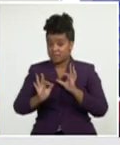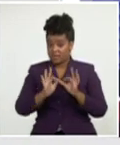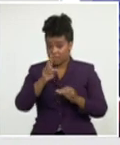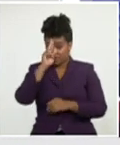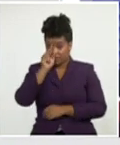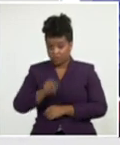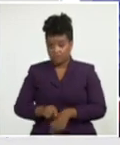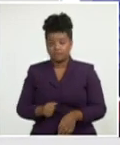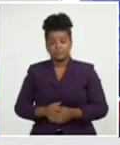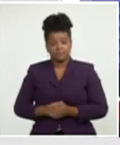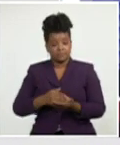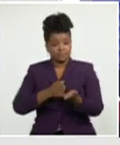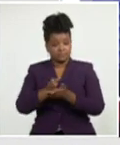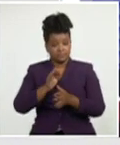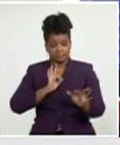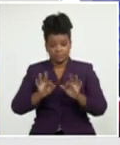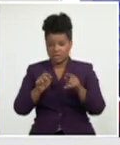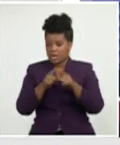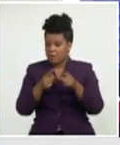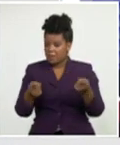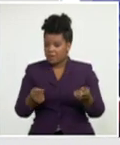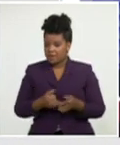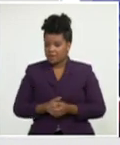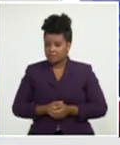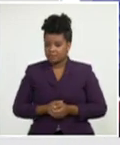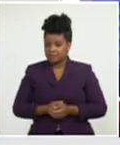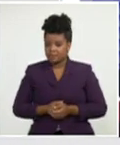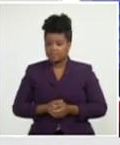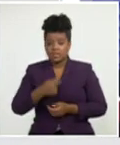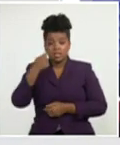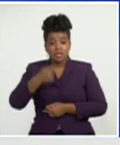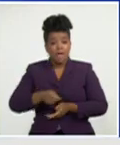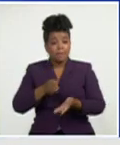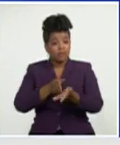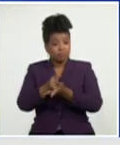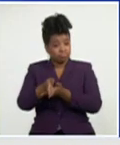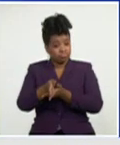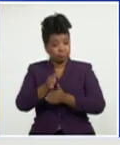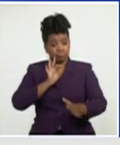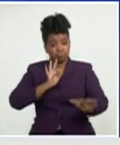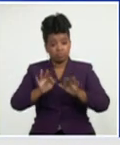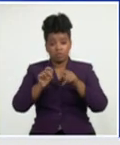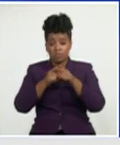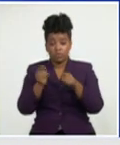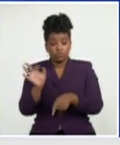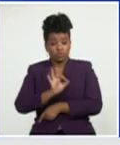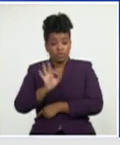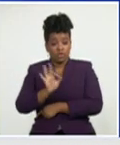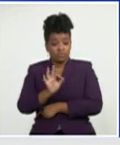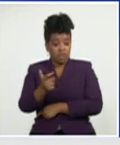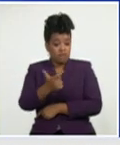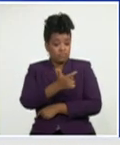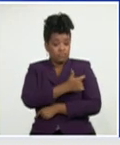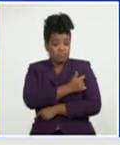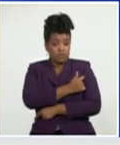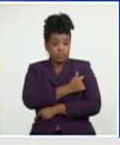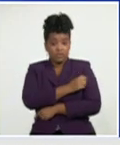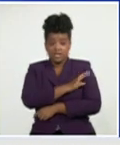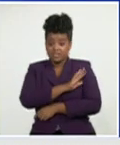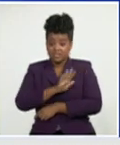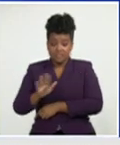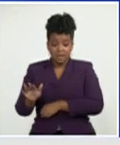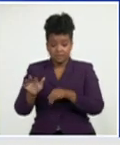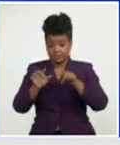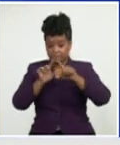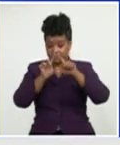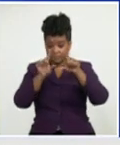seguirse cuidando. Porque a veces no... Hay que seguirse cuidando justo porque hasta que no tengamos altas coberturas de vacunación, o sea, hasta que no